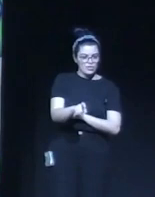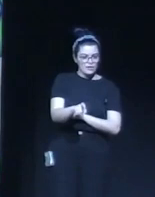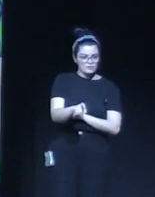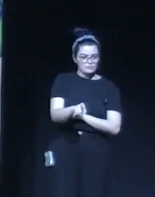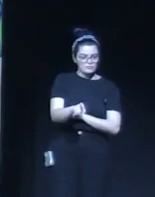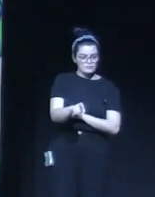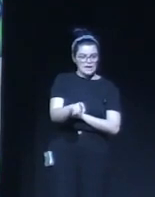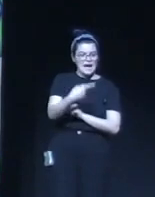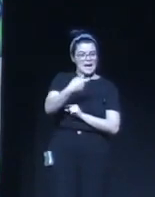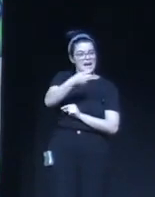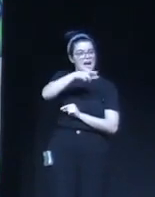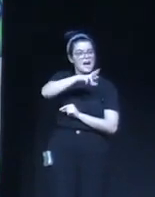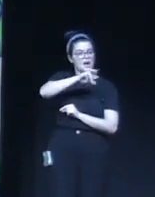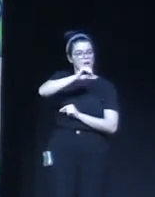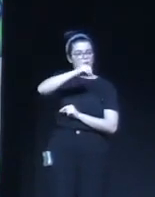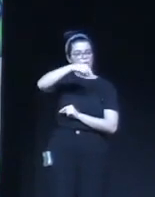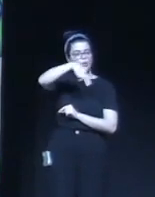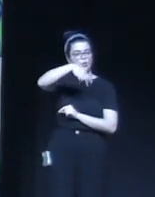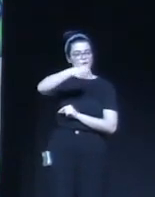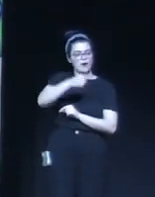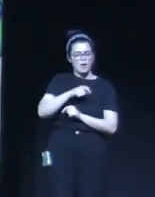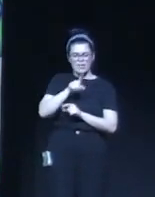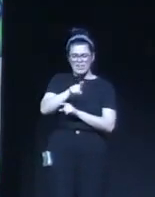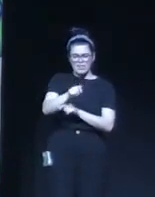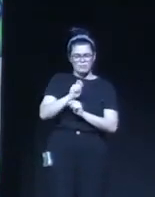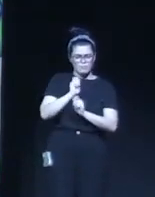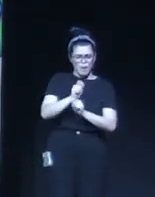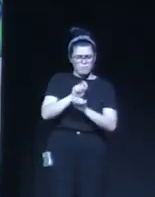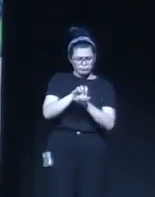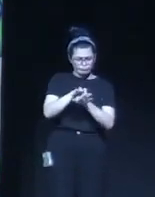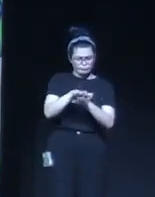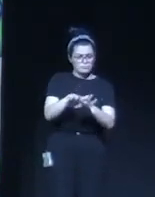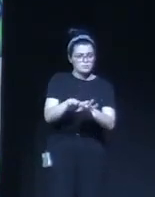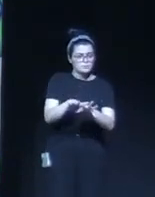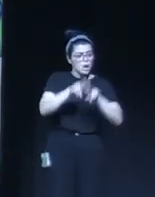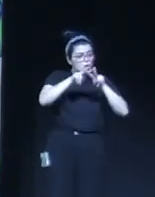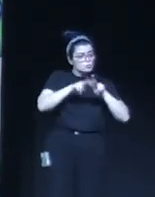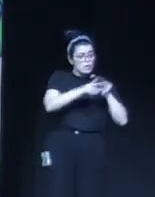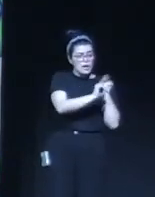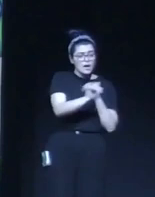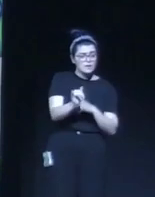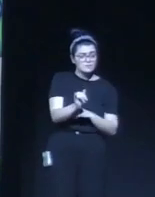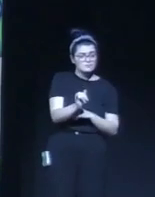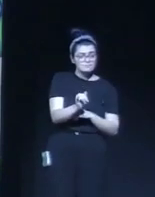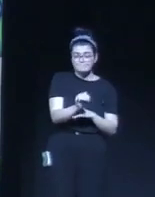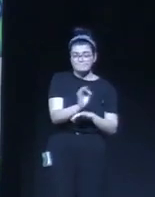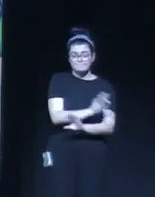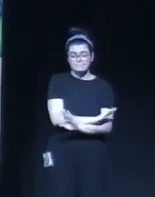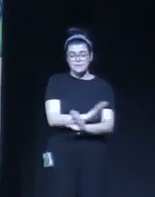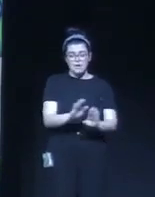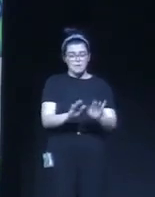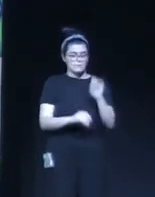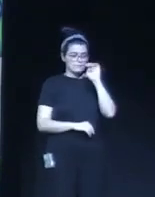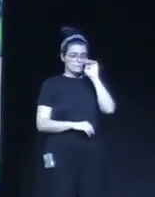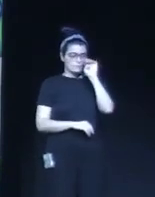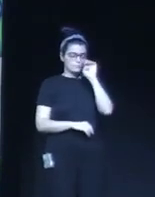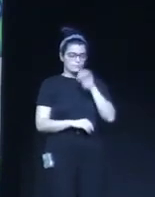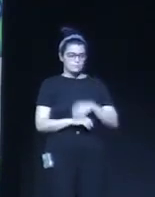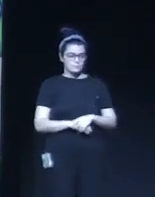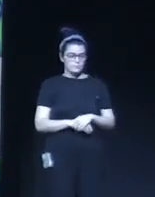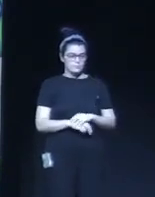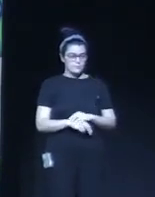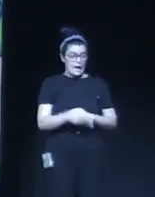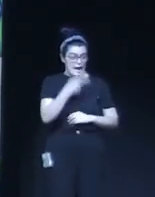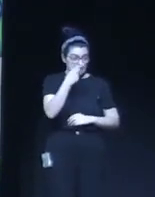Garoña. ¿Se ha hecho algún estudio sobre esas cuestiones? No. ¿Interesa